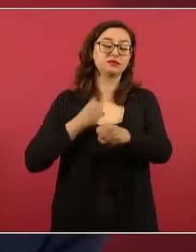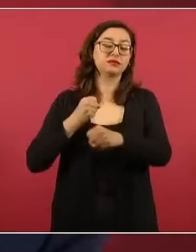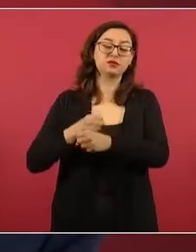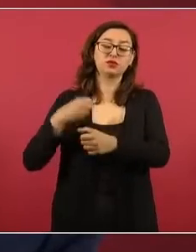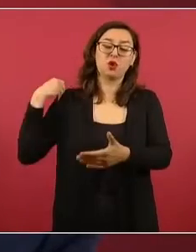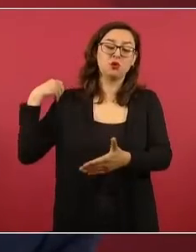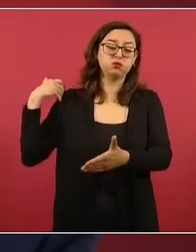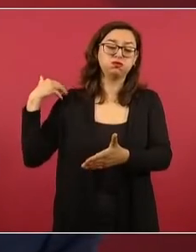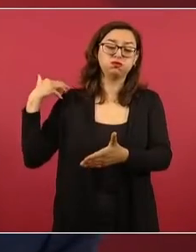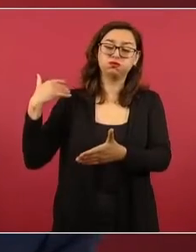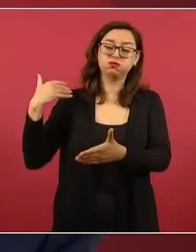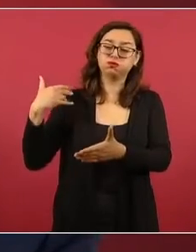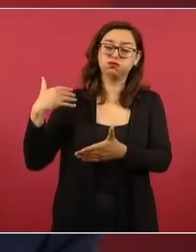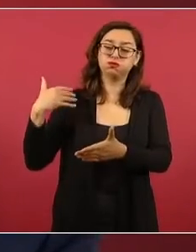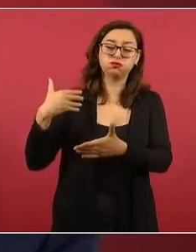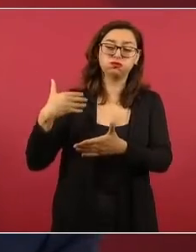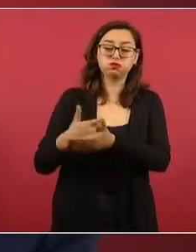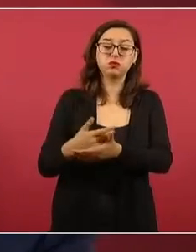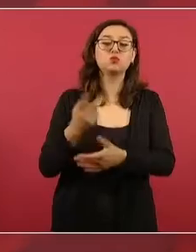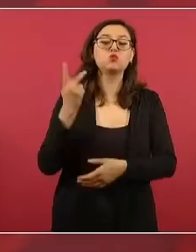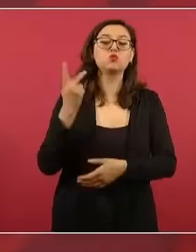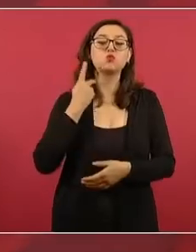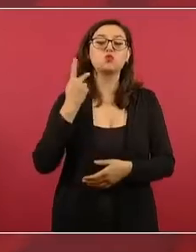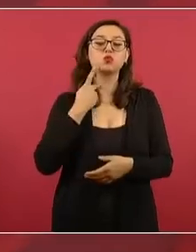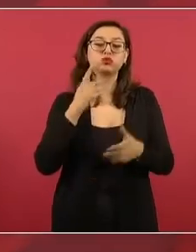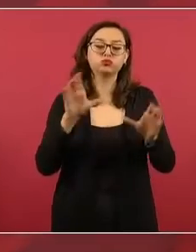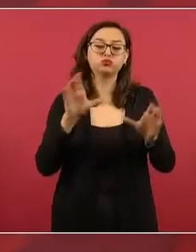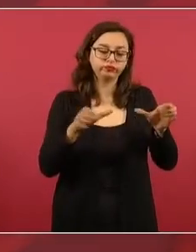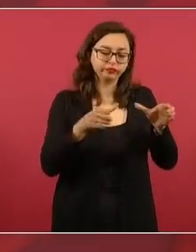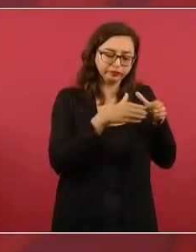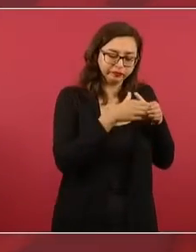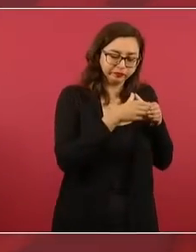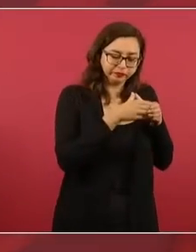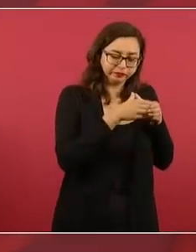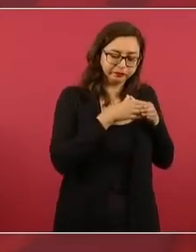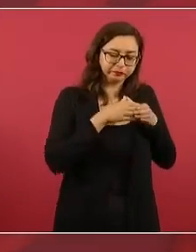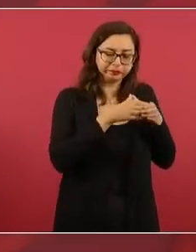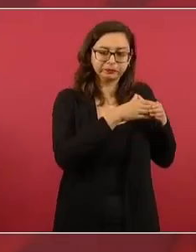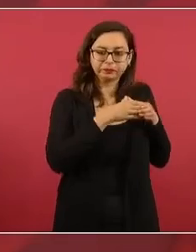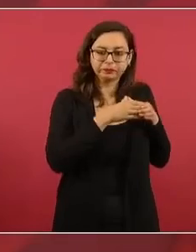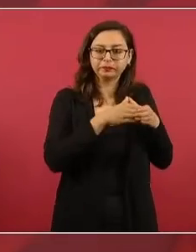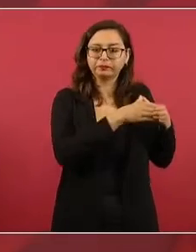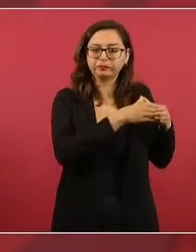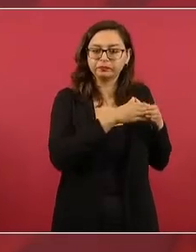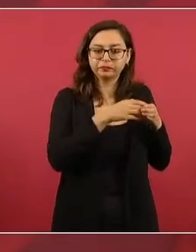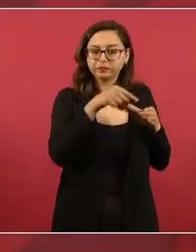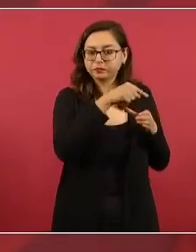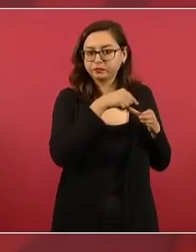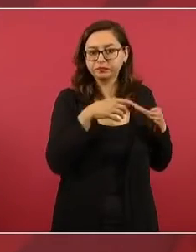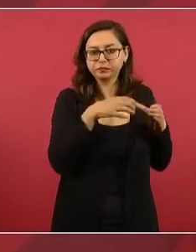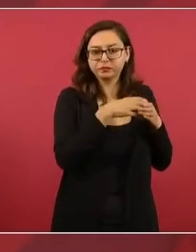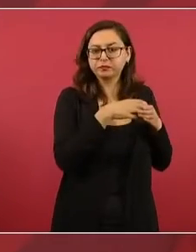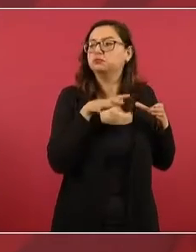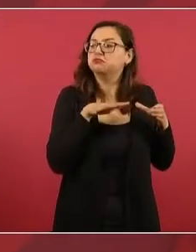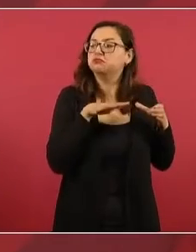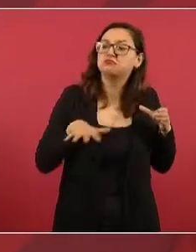de los de arriba, entonces no contaba la opinión del campesino, no contaba la opinión del obrero, no